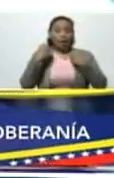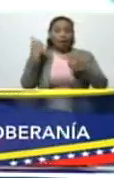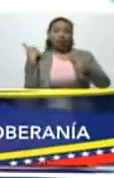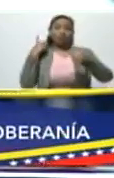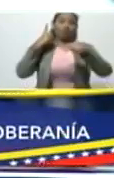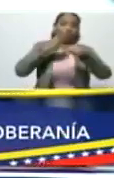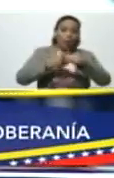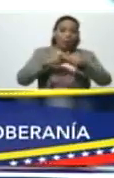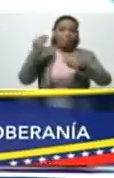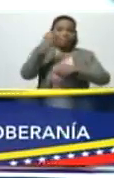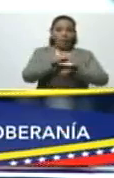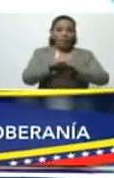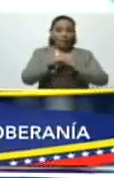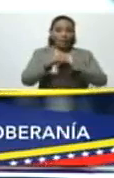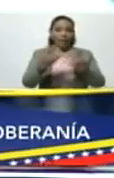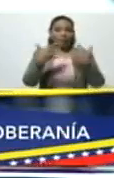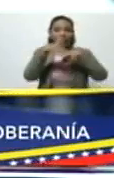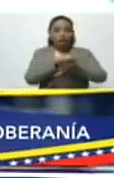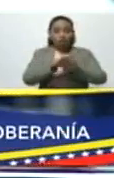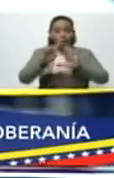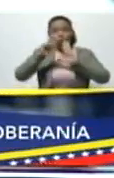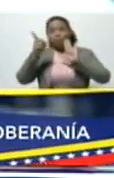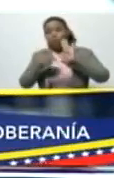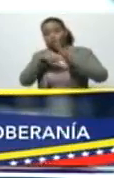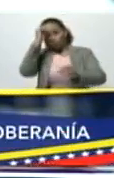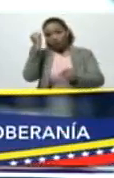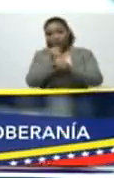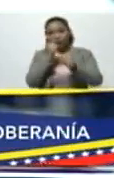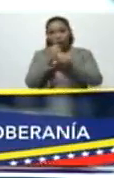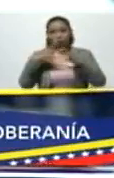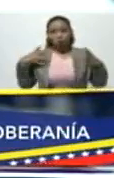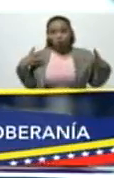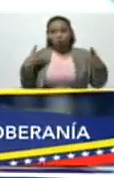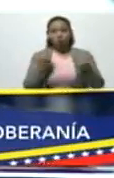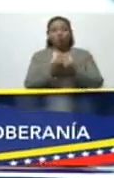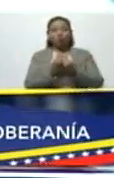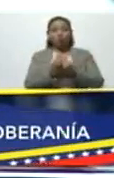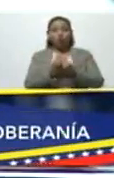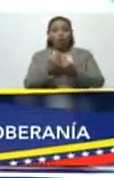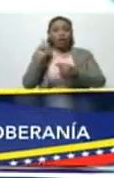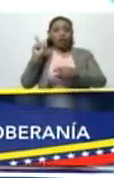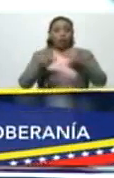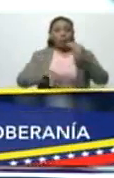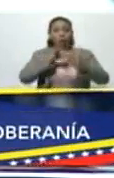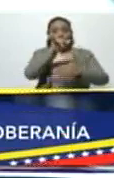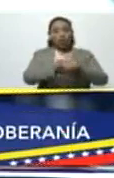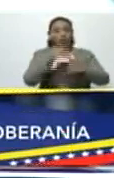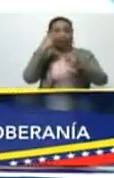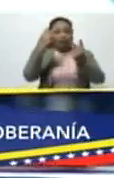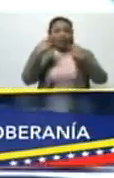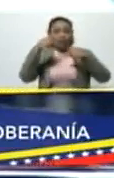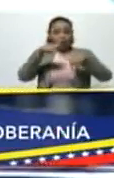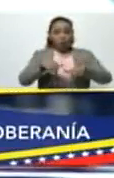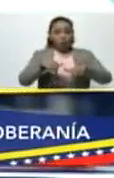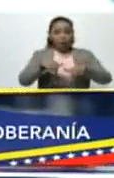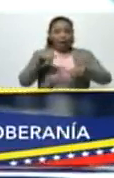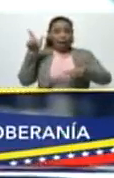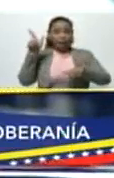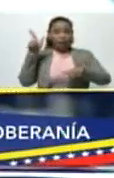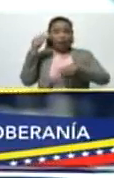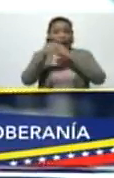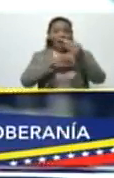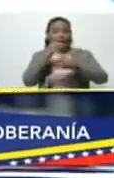capacidades, para la complementariedad, para el trabajo en conjunto. Y parte de los proyectos que usted va a presenciar el día de hoy forman parte también